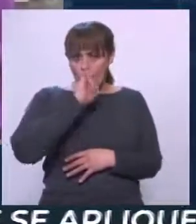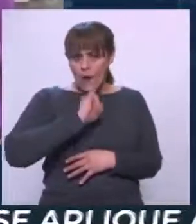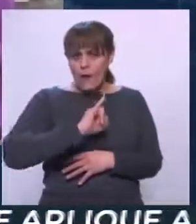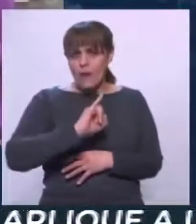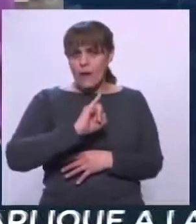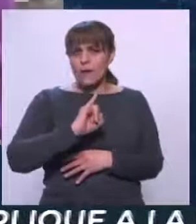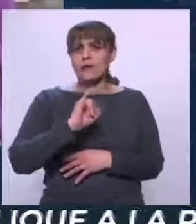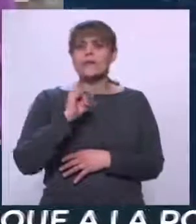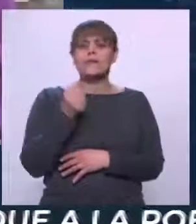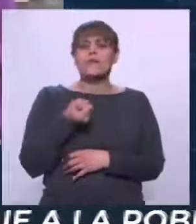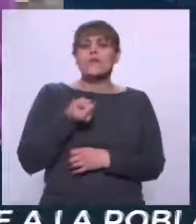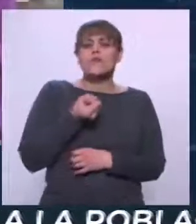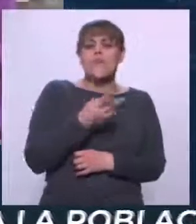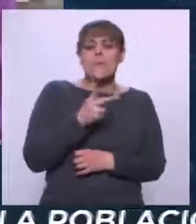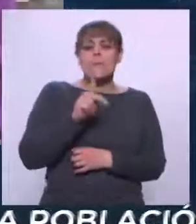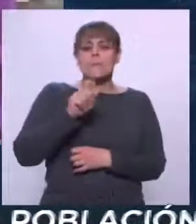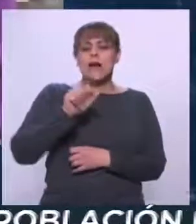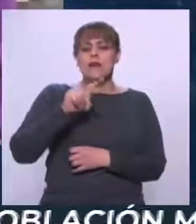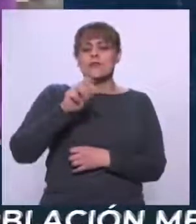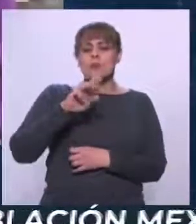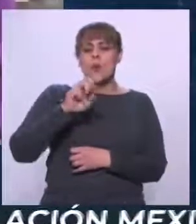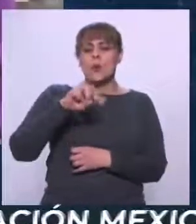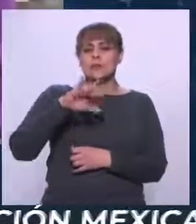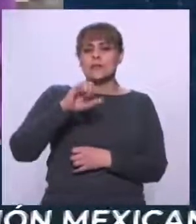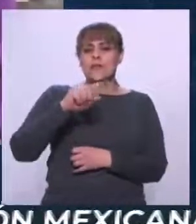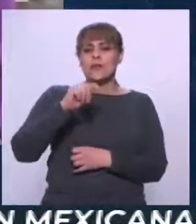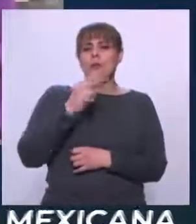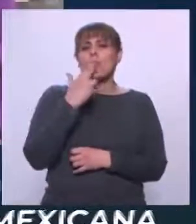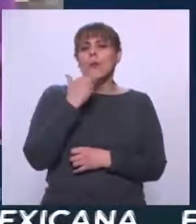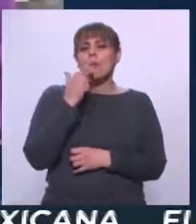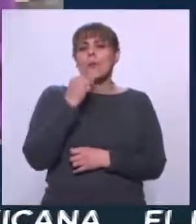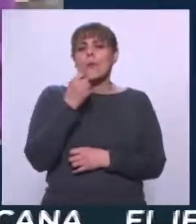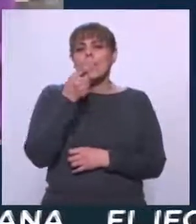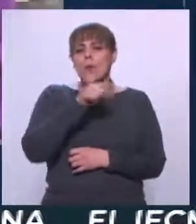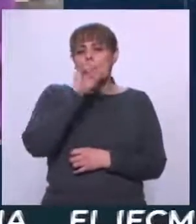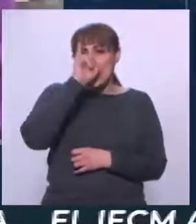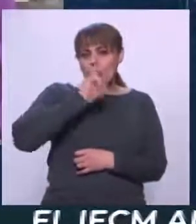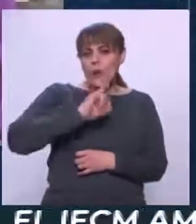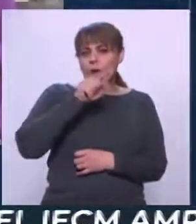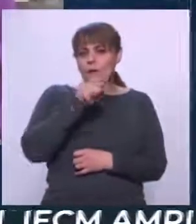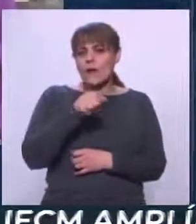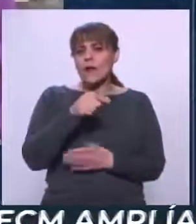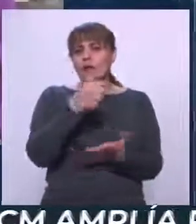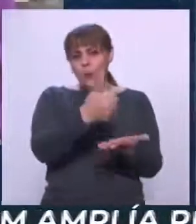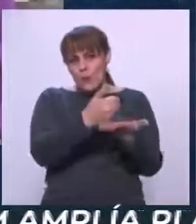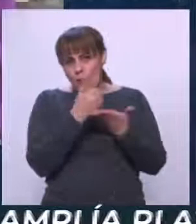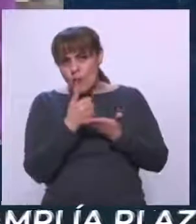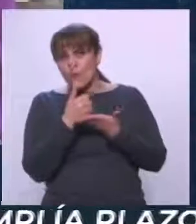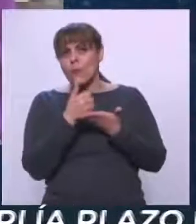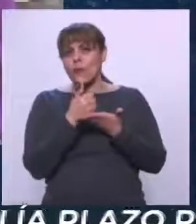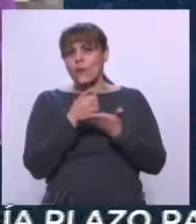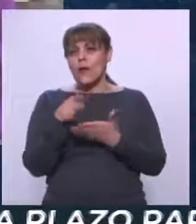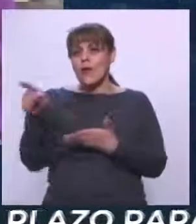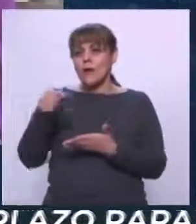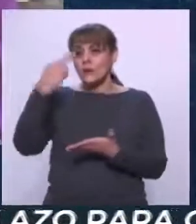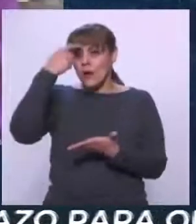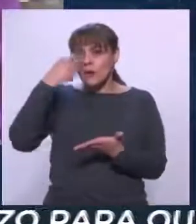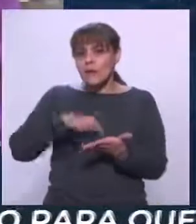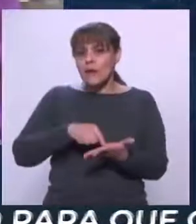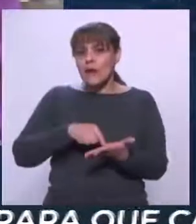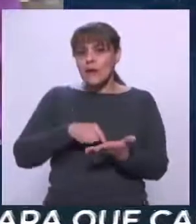su patroncito, que las iba a ayudar, en fin, ellas tenían la necesidad de creer en un